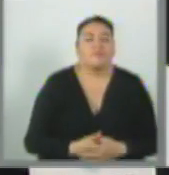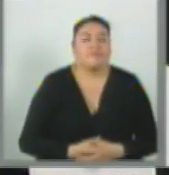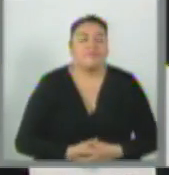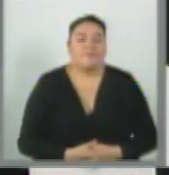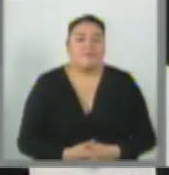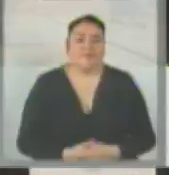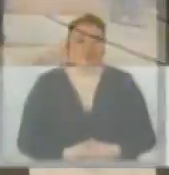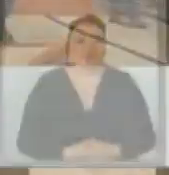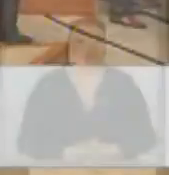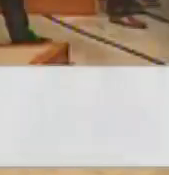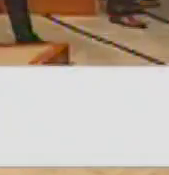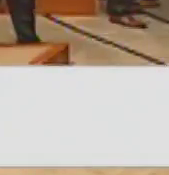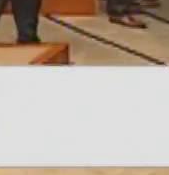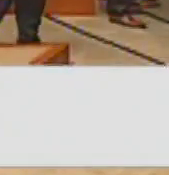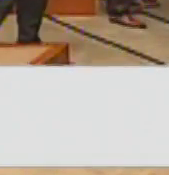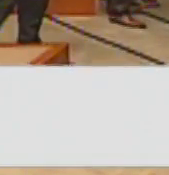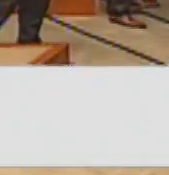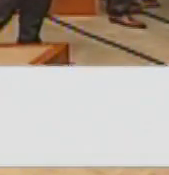presidente